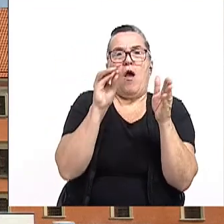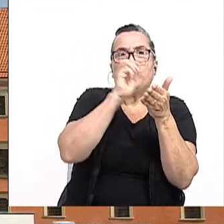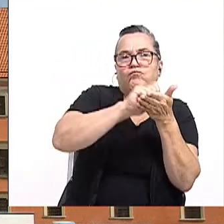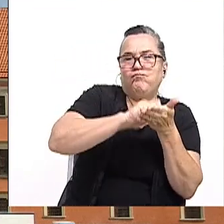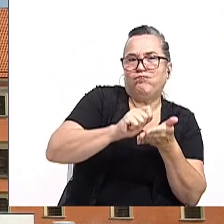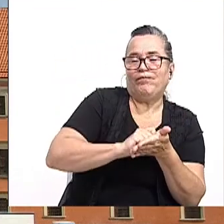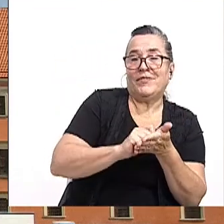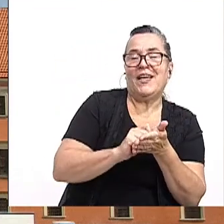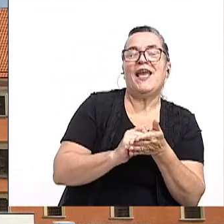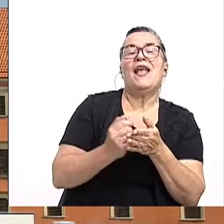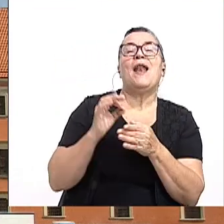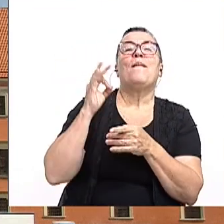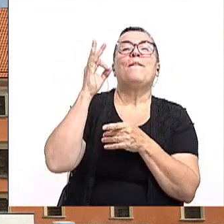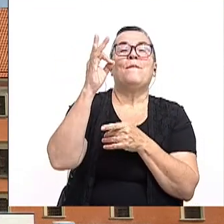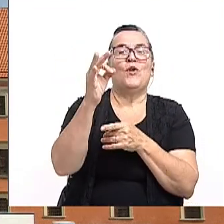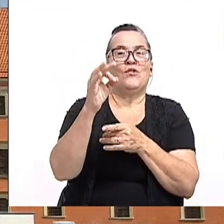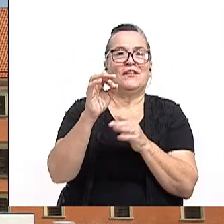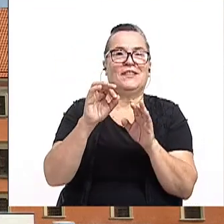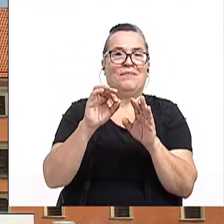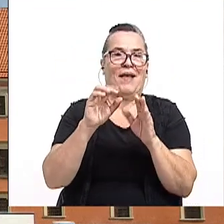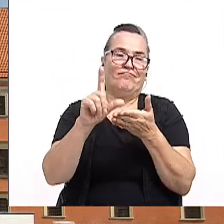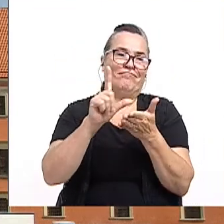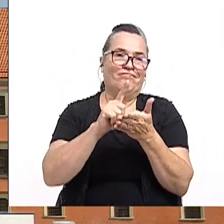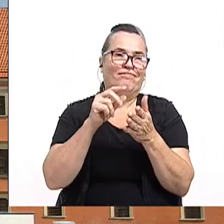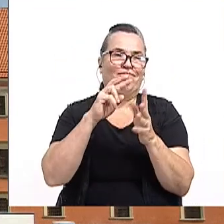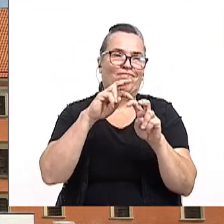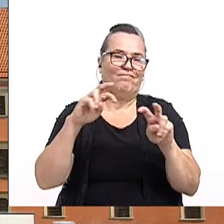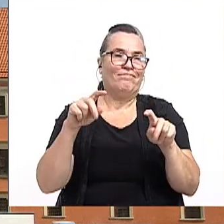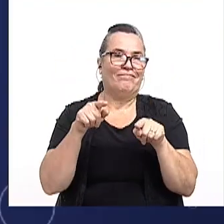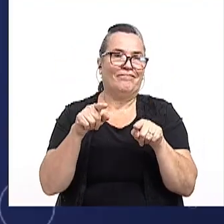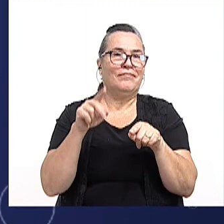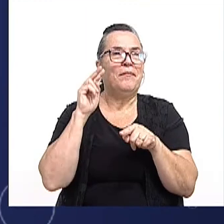revisando en la próxima clase. Veamos esas preguntas.